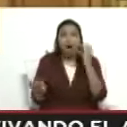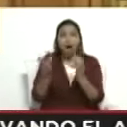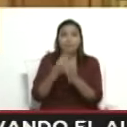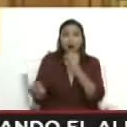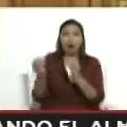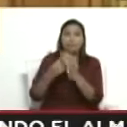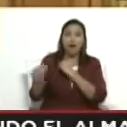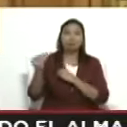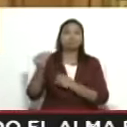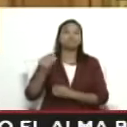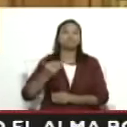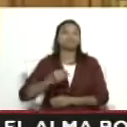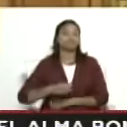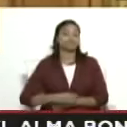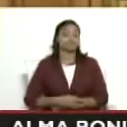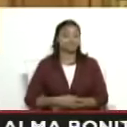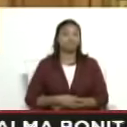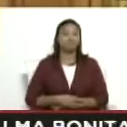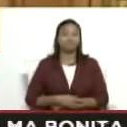a